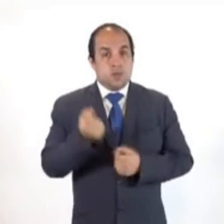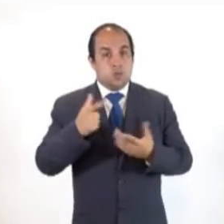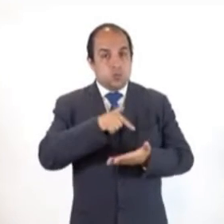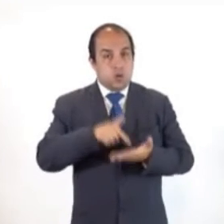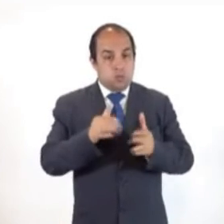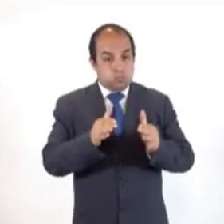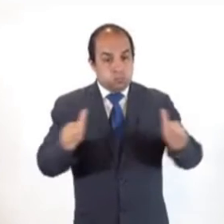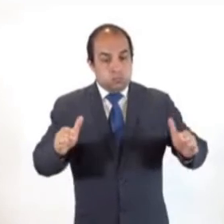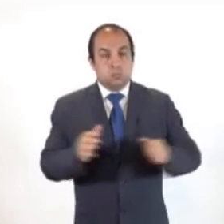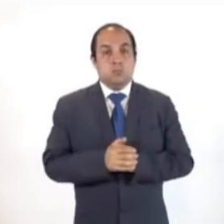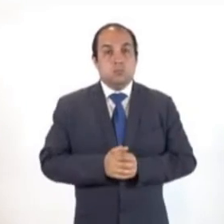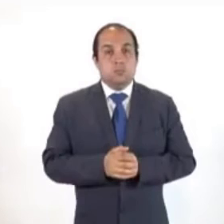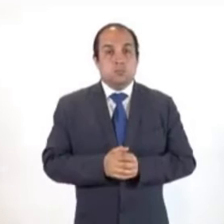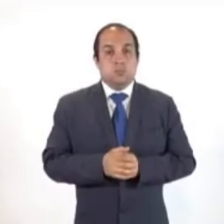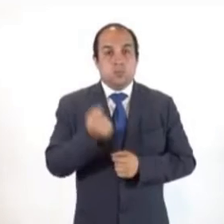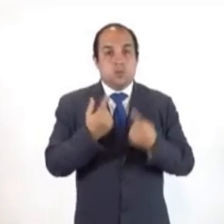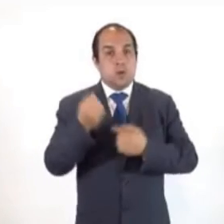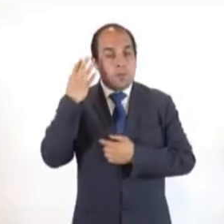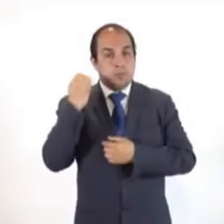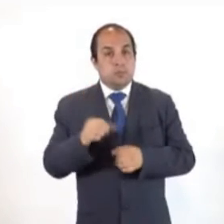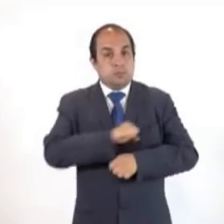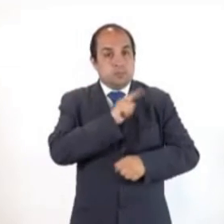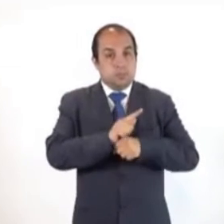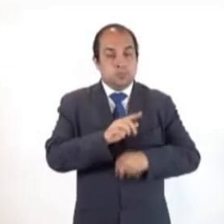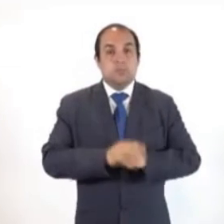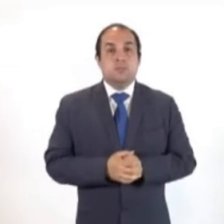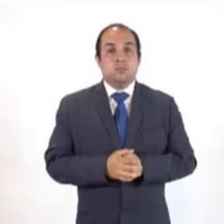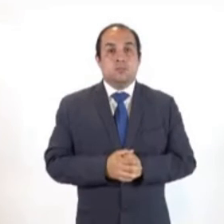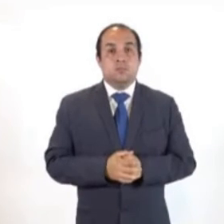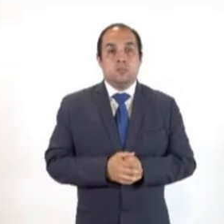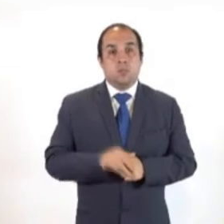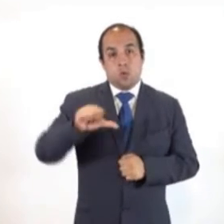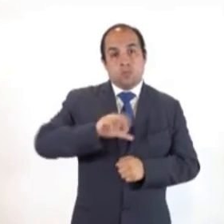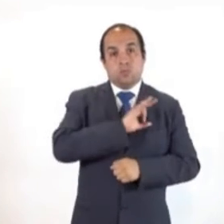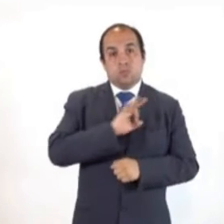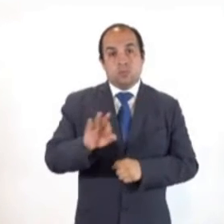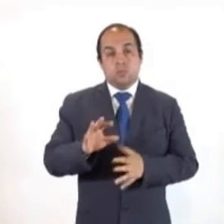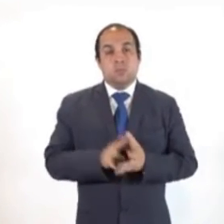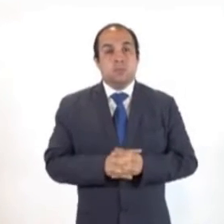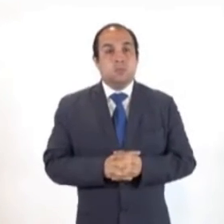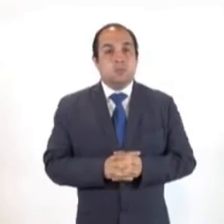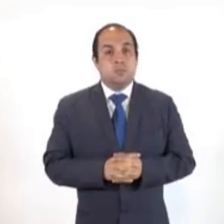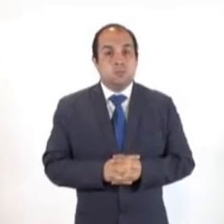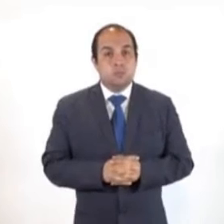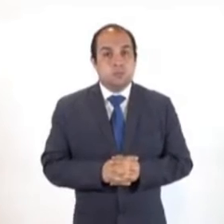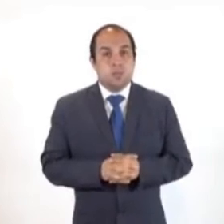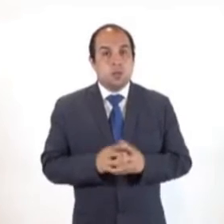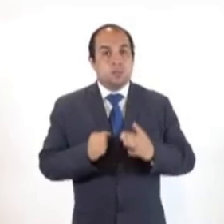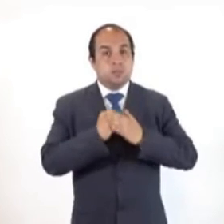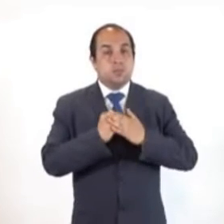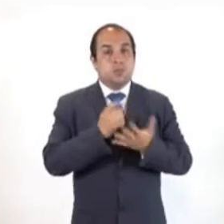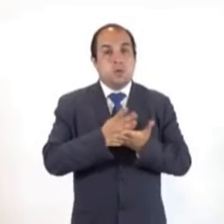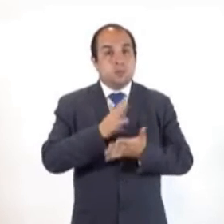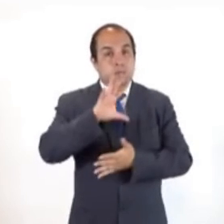grandes, con algunos eventos especiales, digamos que pueden ser financieramente sostenibles con solo